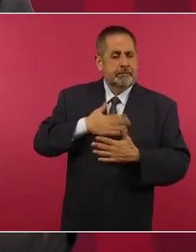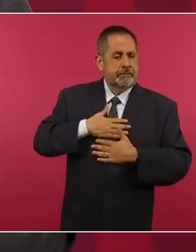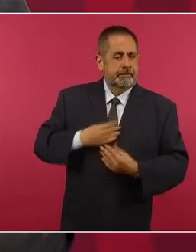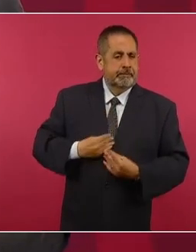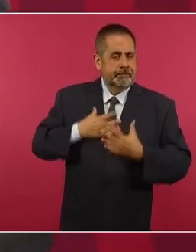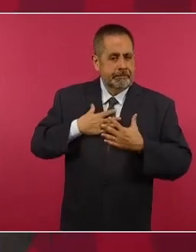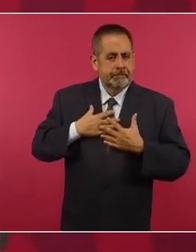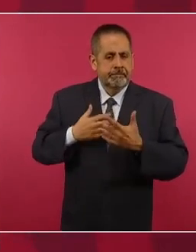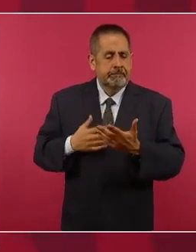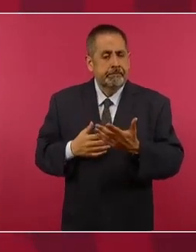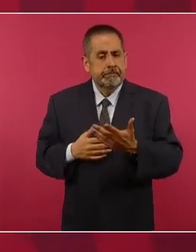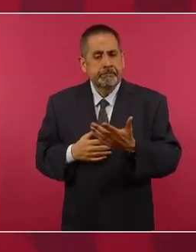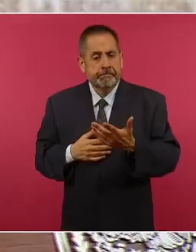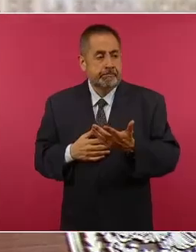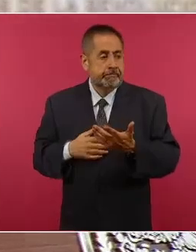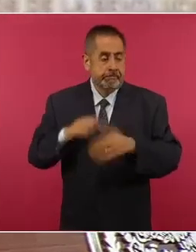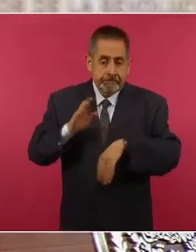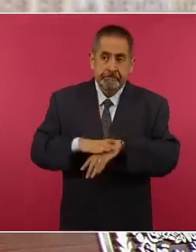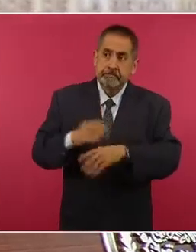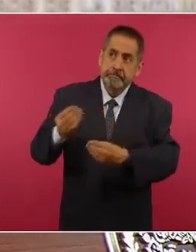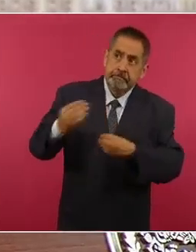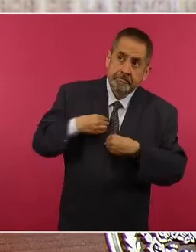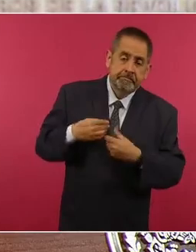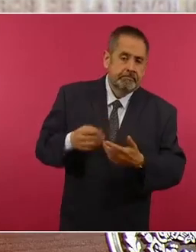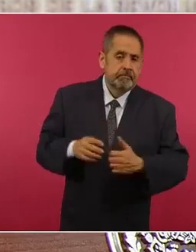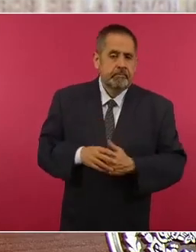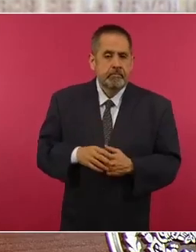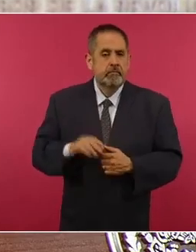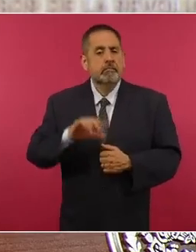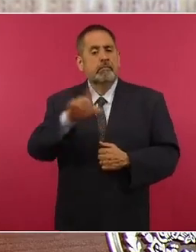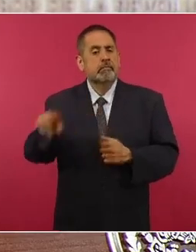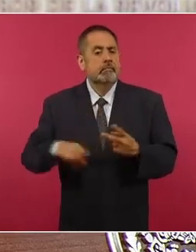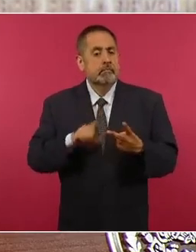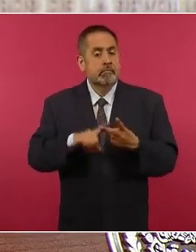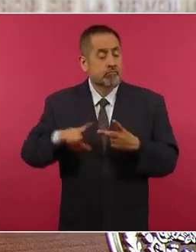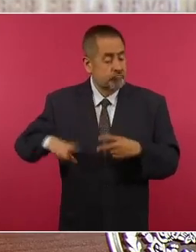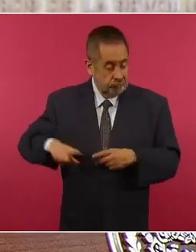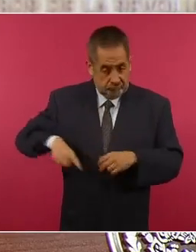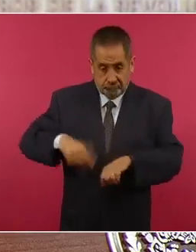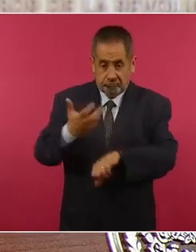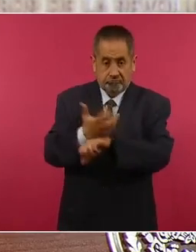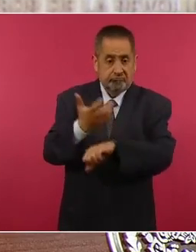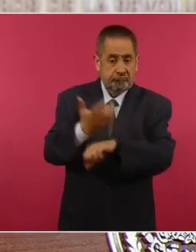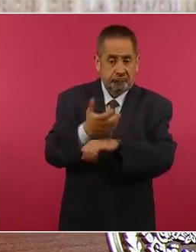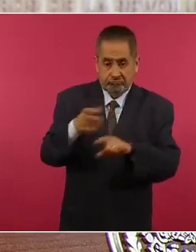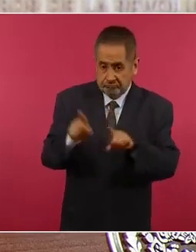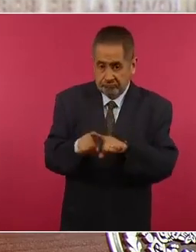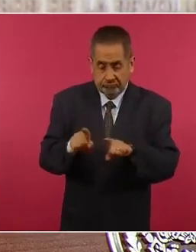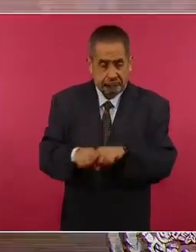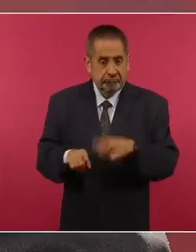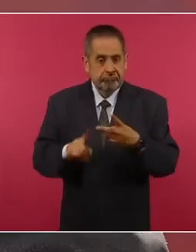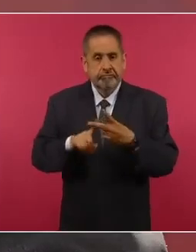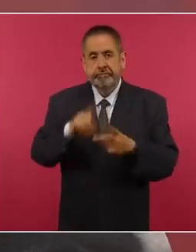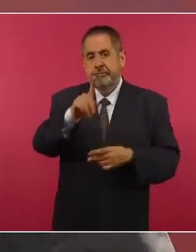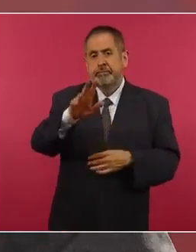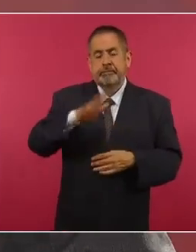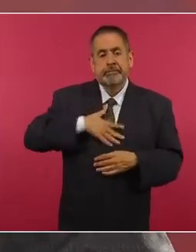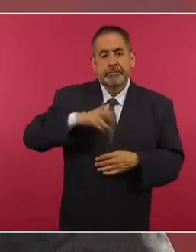Y luego, pues el gobierno de Estados Unidos, me